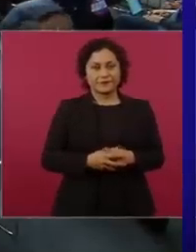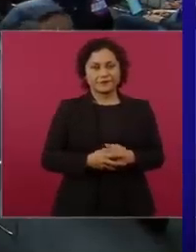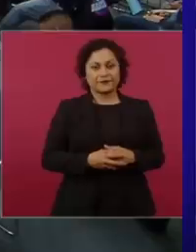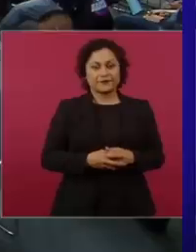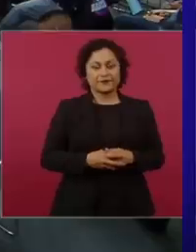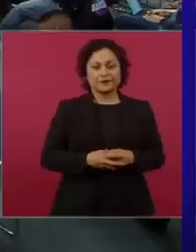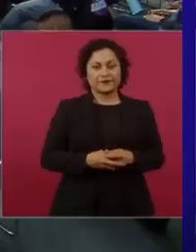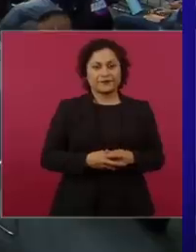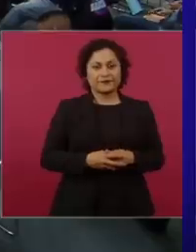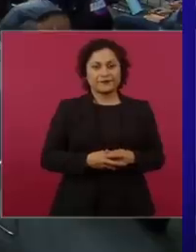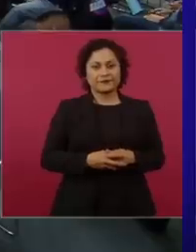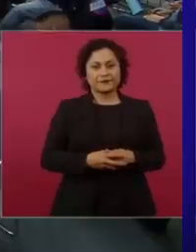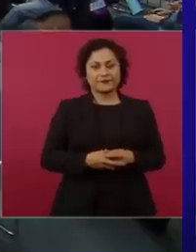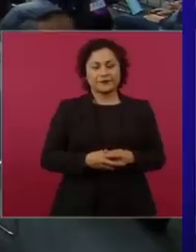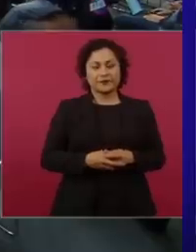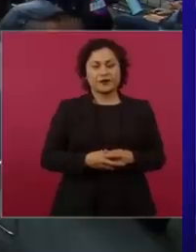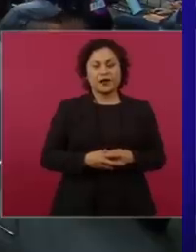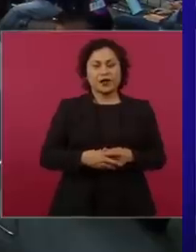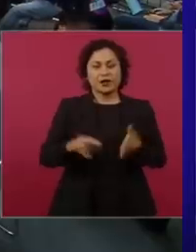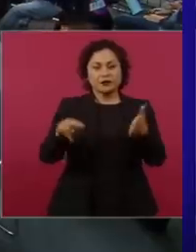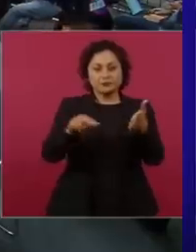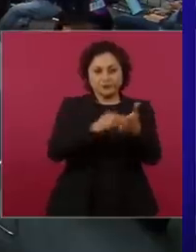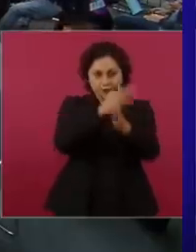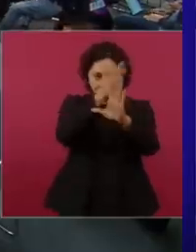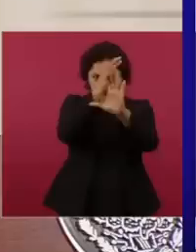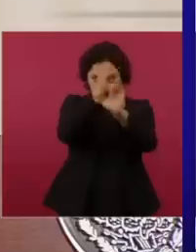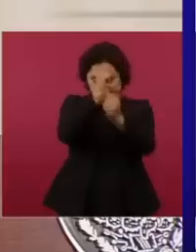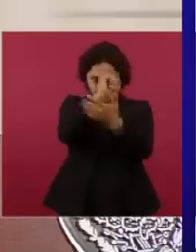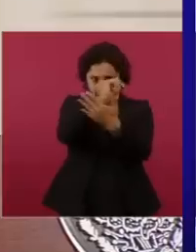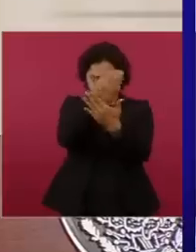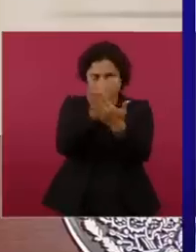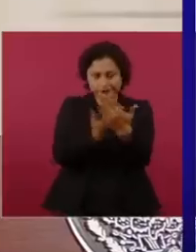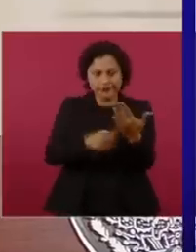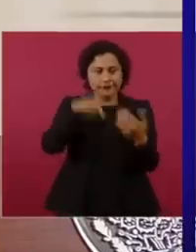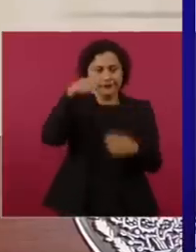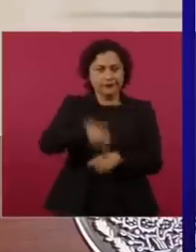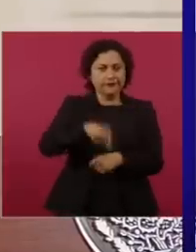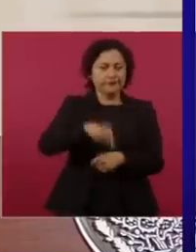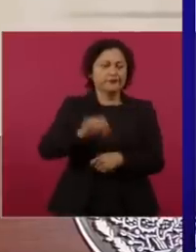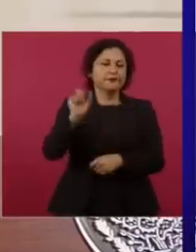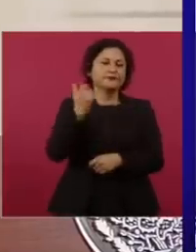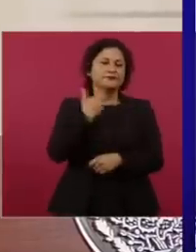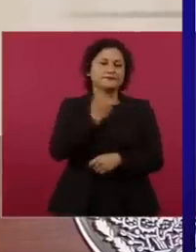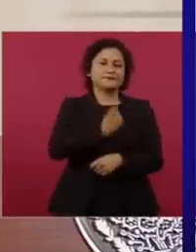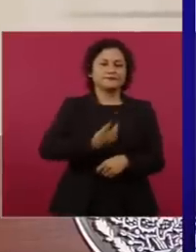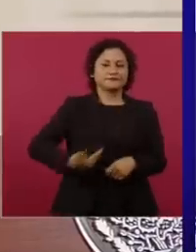firmó un contrato con el gobierno de Calderón,